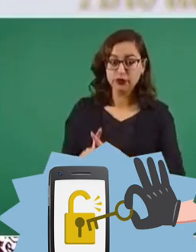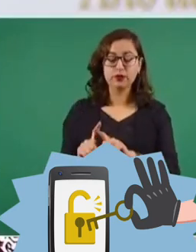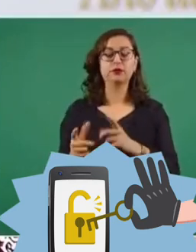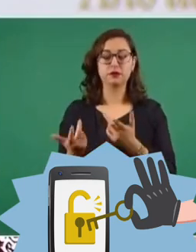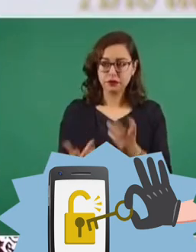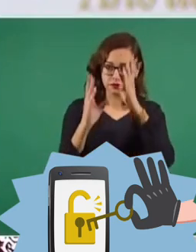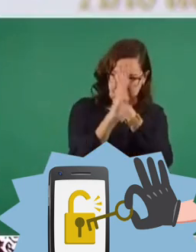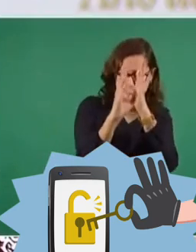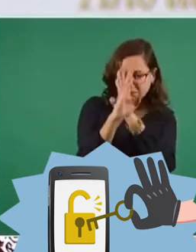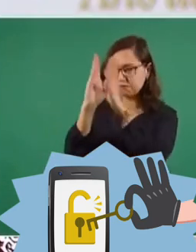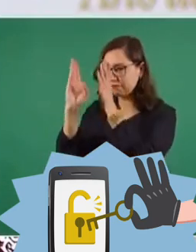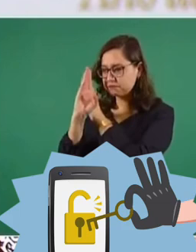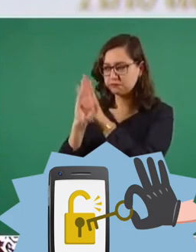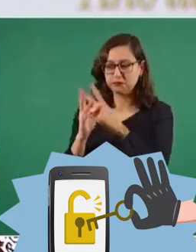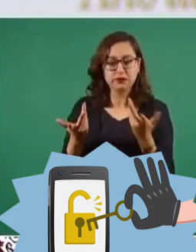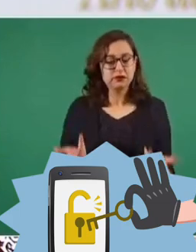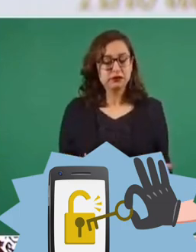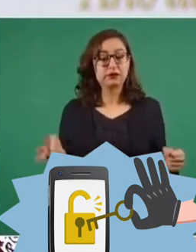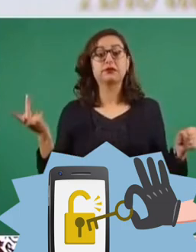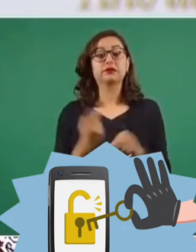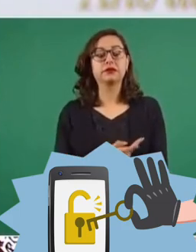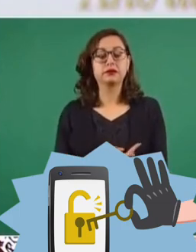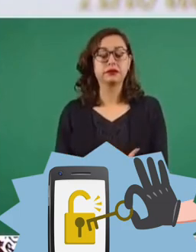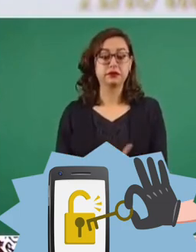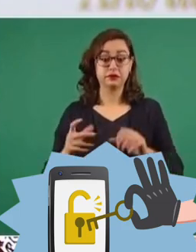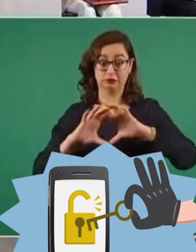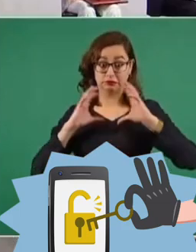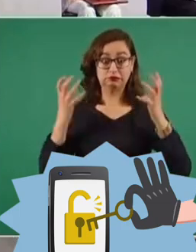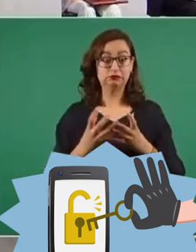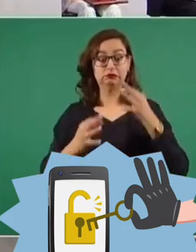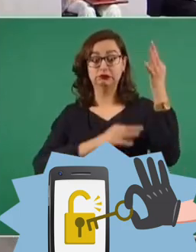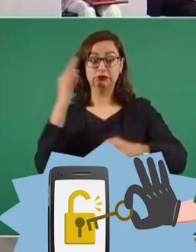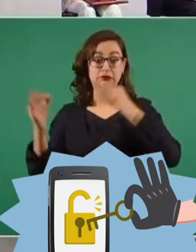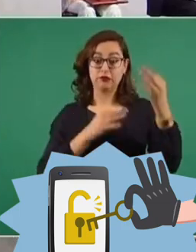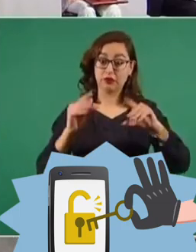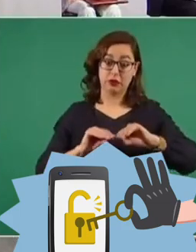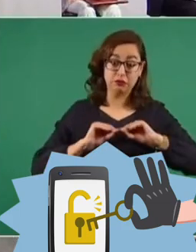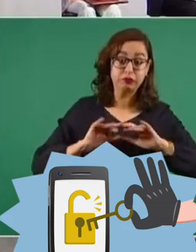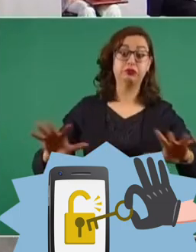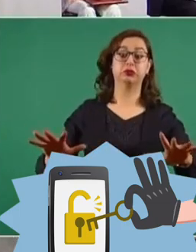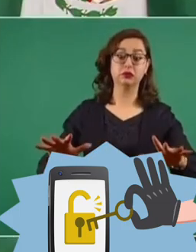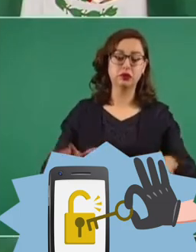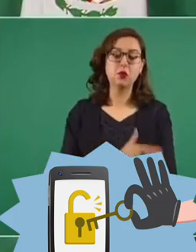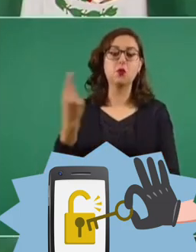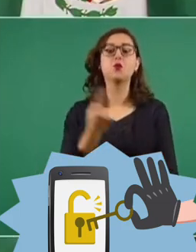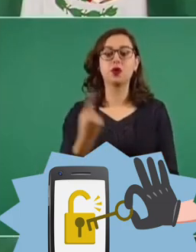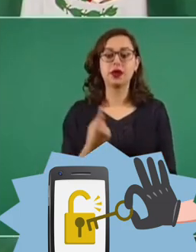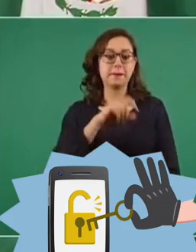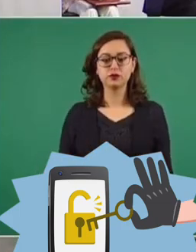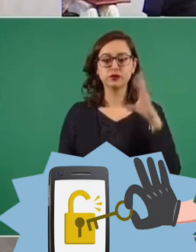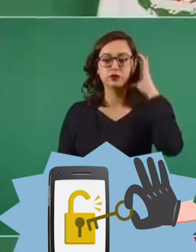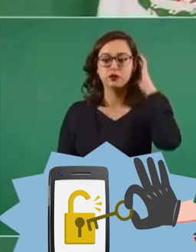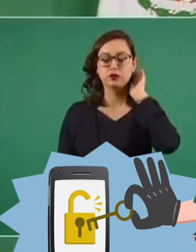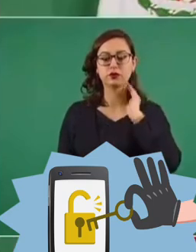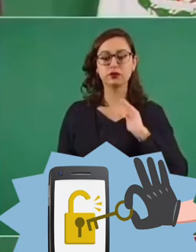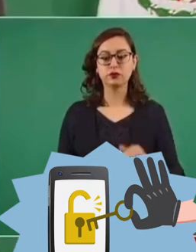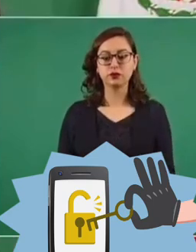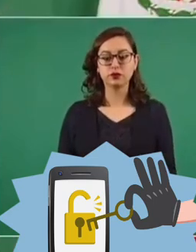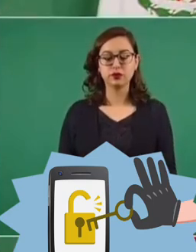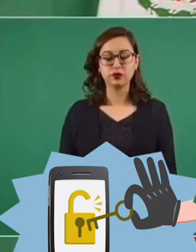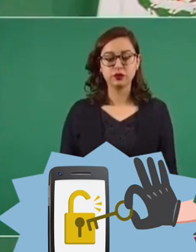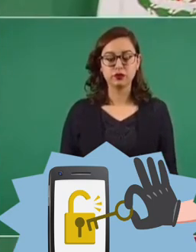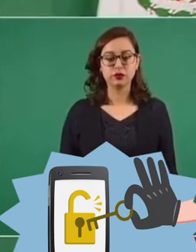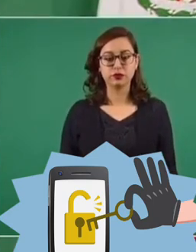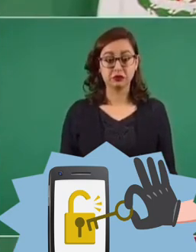Entonces, se convierte en una noticia mundial porque esto mismo hacían en otros países. Entonces,